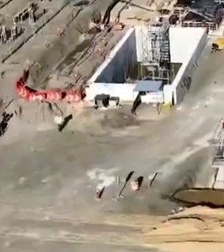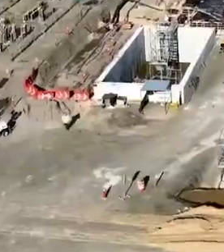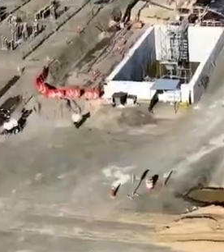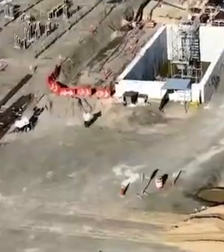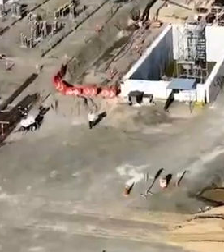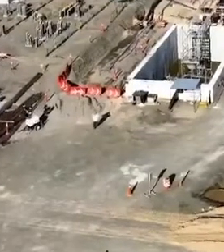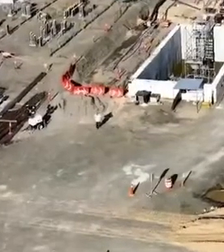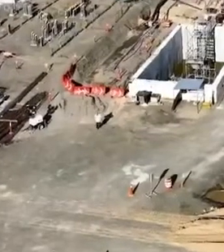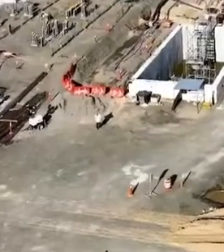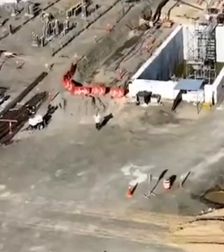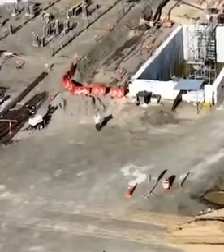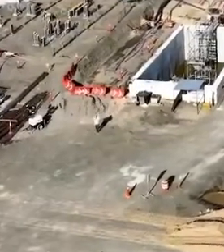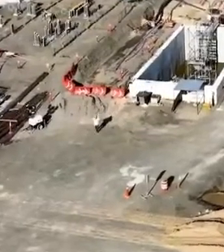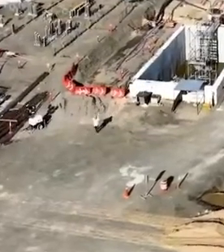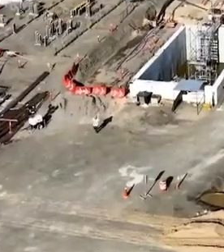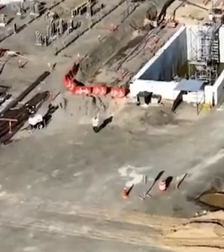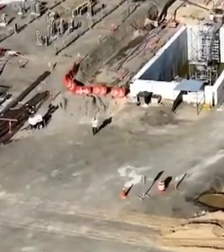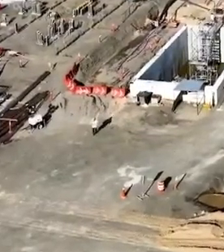Y Tuxpan.